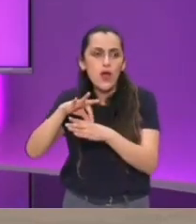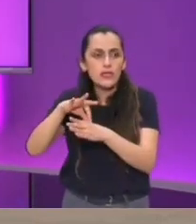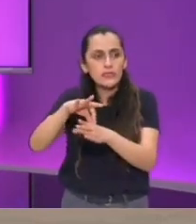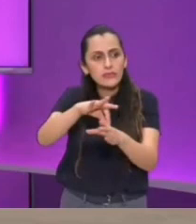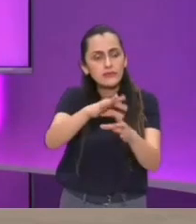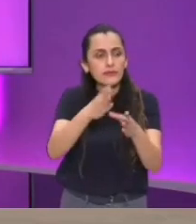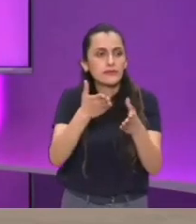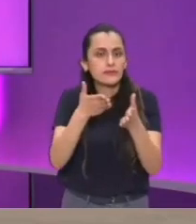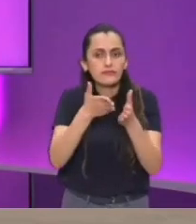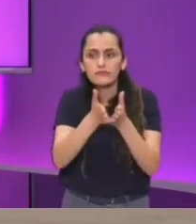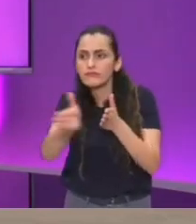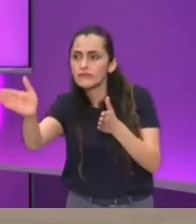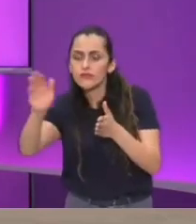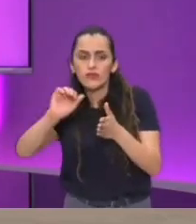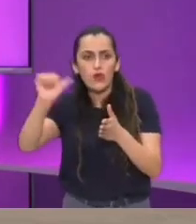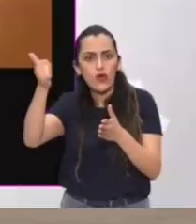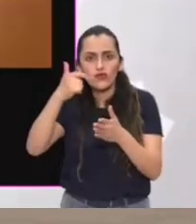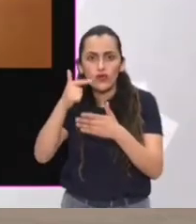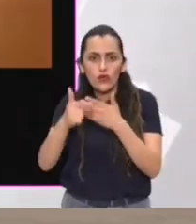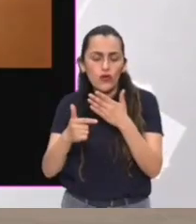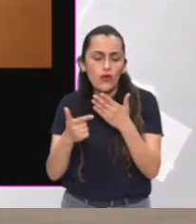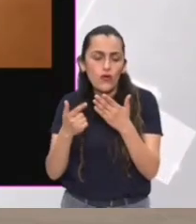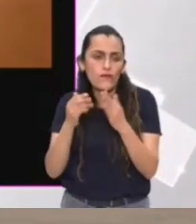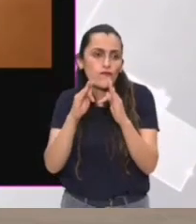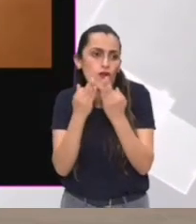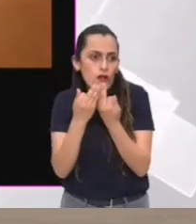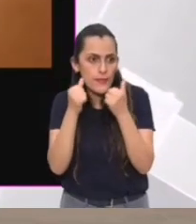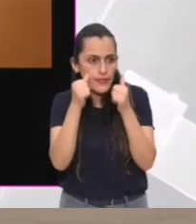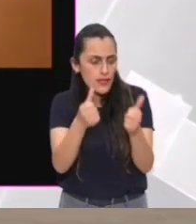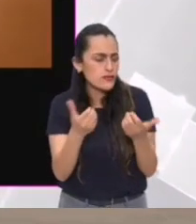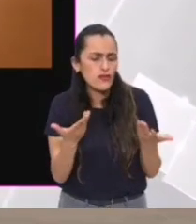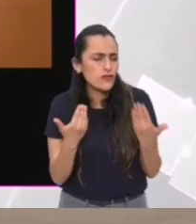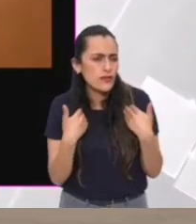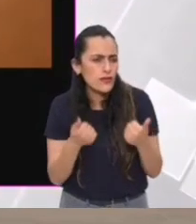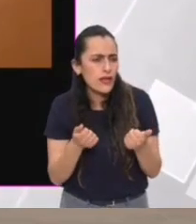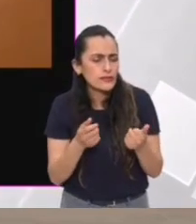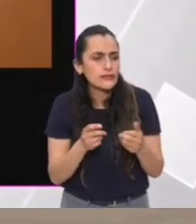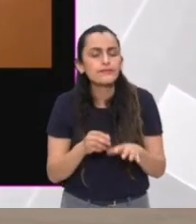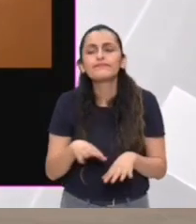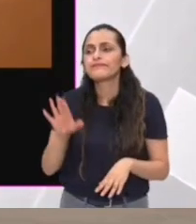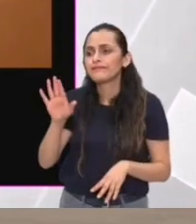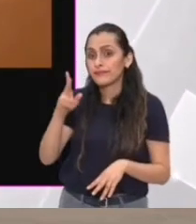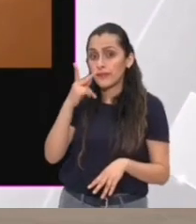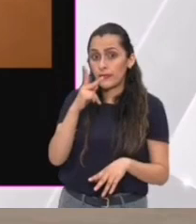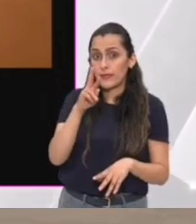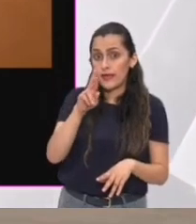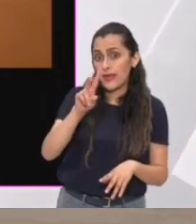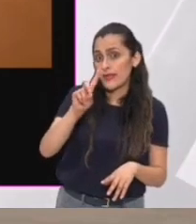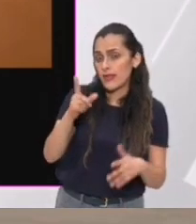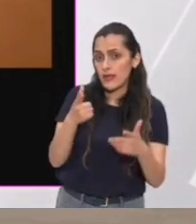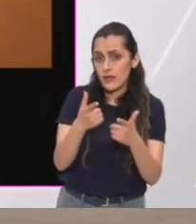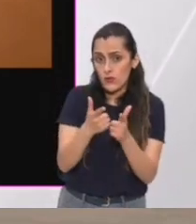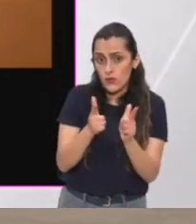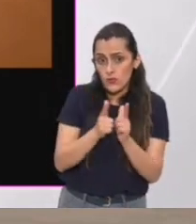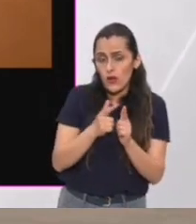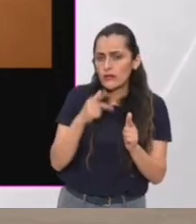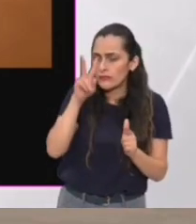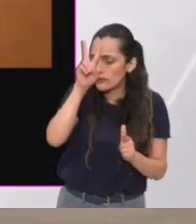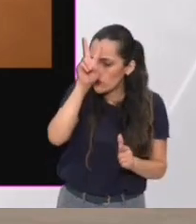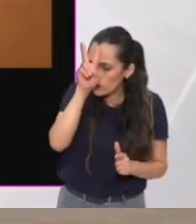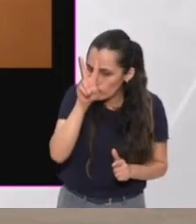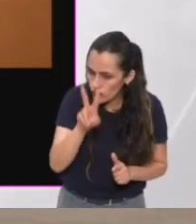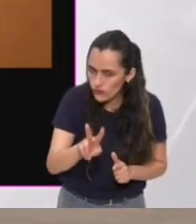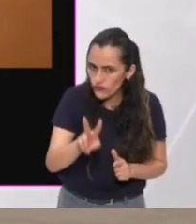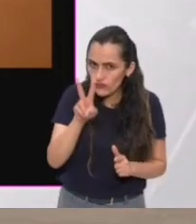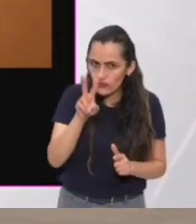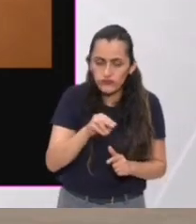de salubridad por otro lado? Pues mira, quiero decirte que el PRD ha sido el único partido que ha recorrido realmente